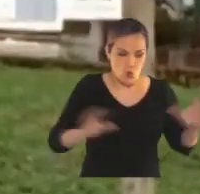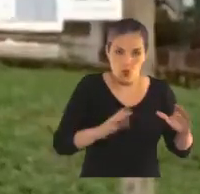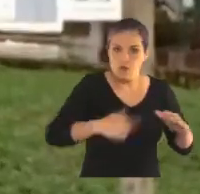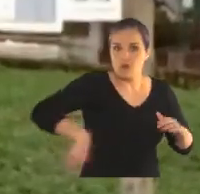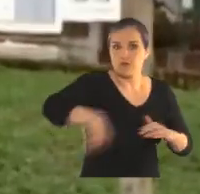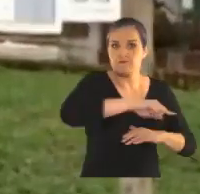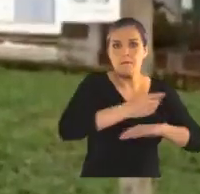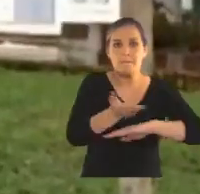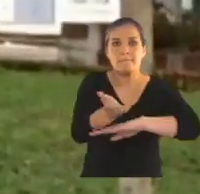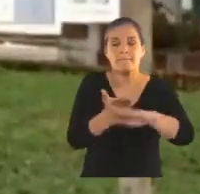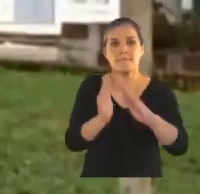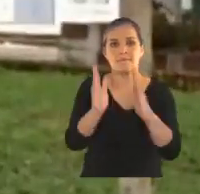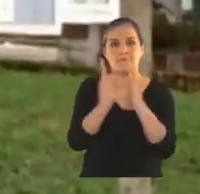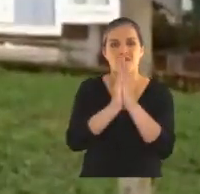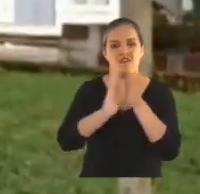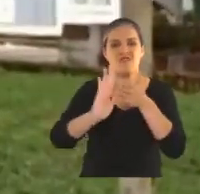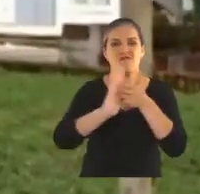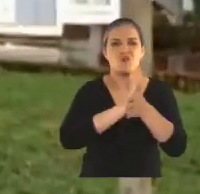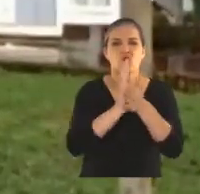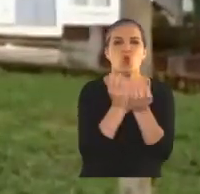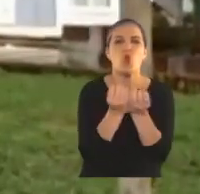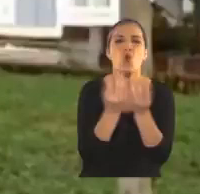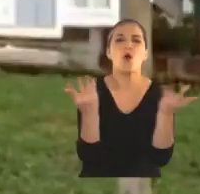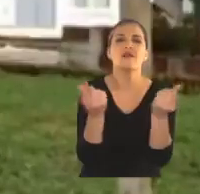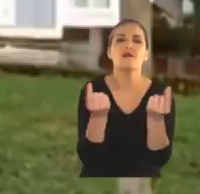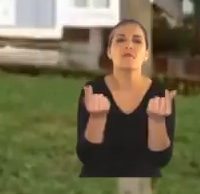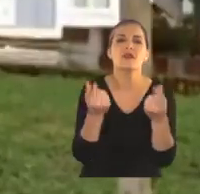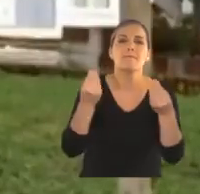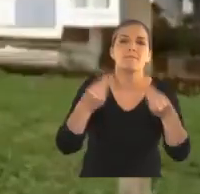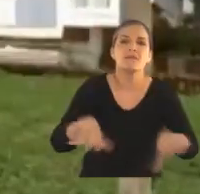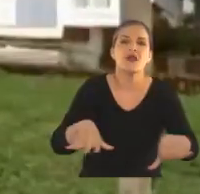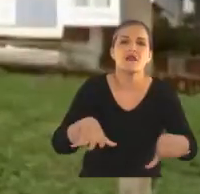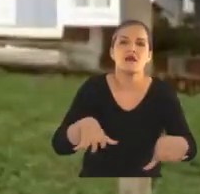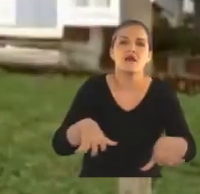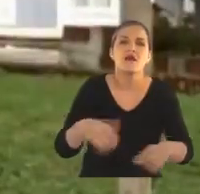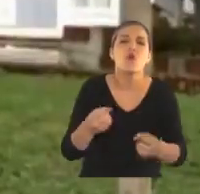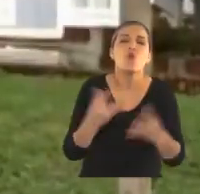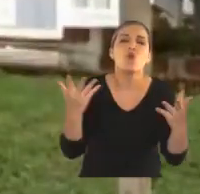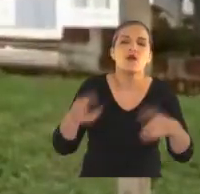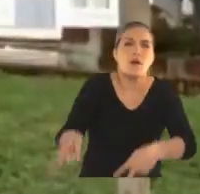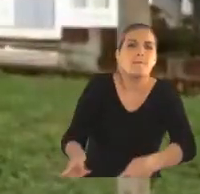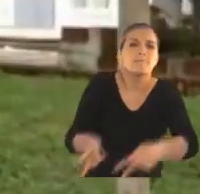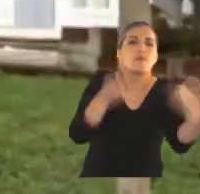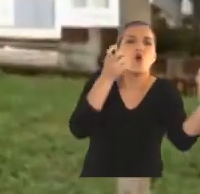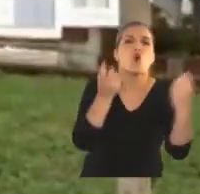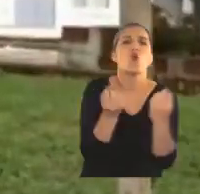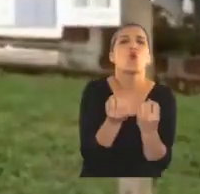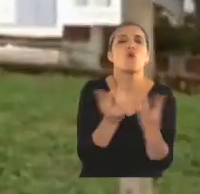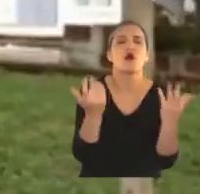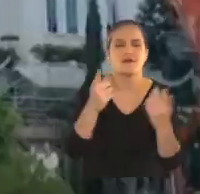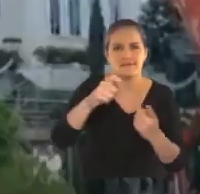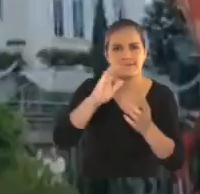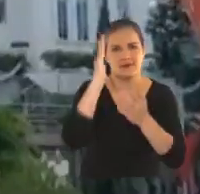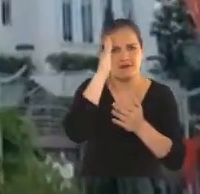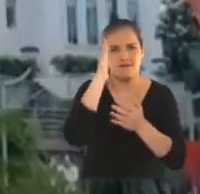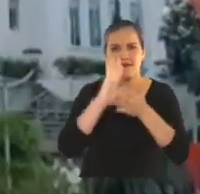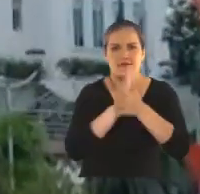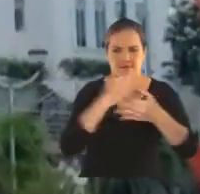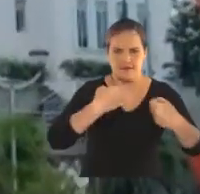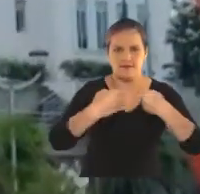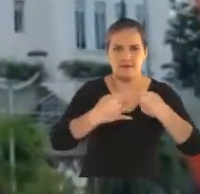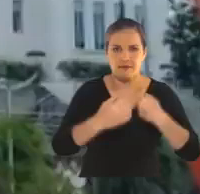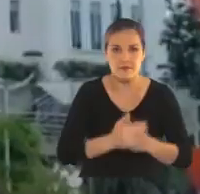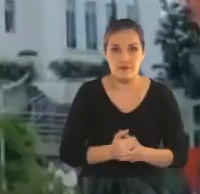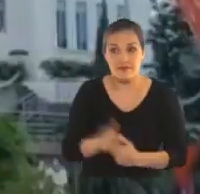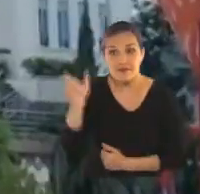le informe cuál es el monto y a cuánto asciende la pérdida de los recursos en nuestro municipio. El ladrón